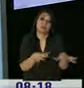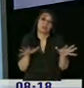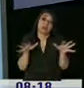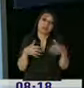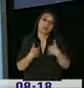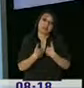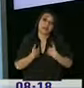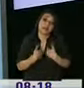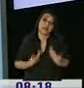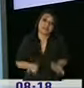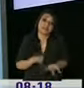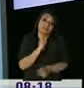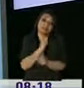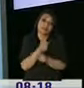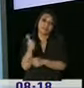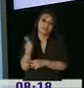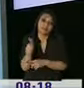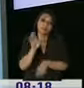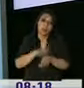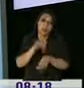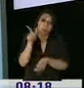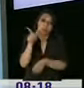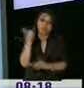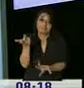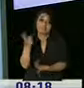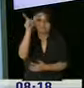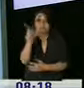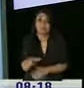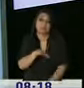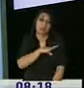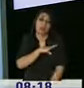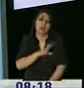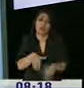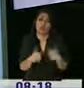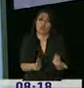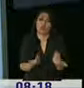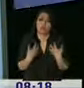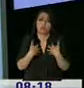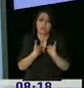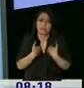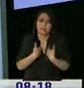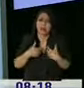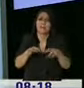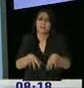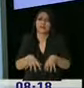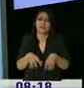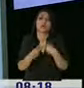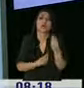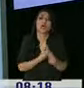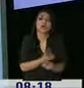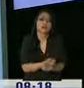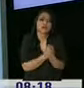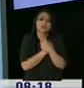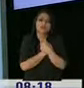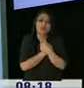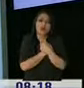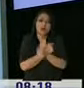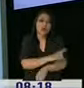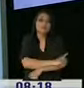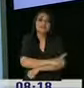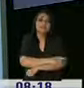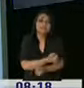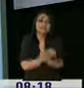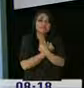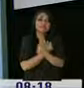por ese es el nombre. Somos malas personas frente a los peluditos que lo único que hacen es darnos amor. Los dejamos ahí en la